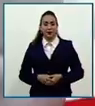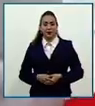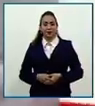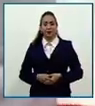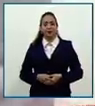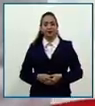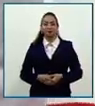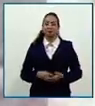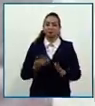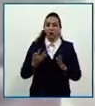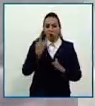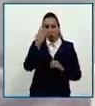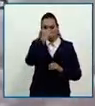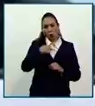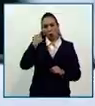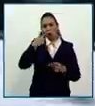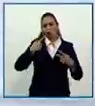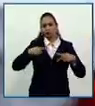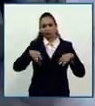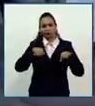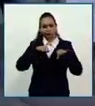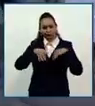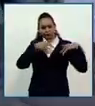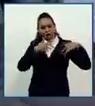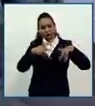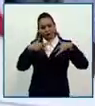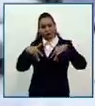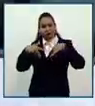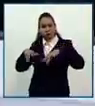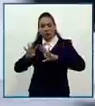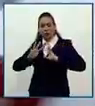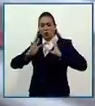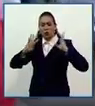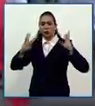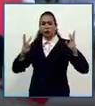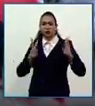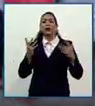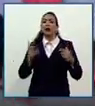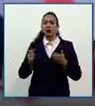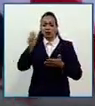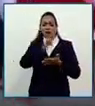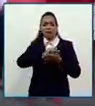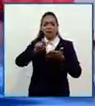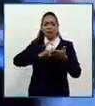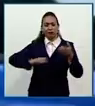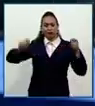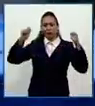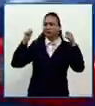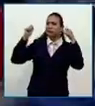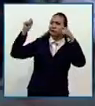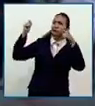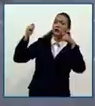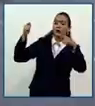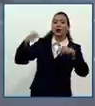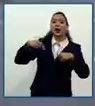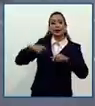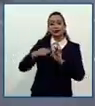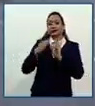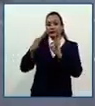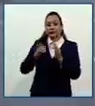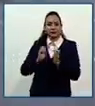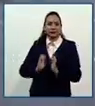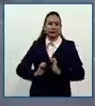Durante más de 4 horas, los trabajadores del Poder Judicial de la Federación estuvieron lanzando consignas aquí frente a la Comisión Nacional de los